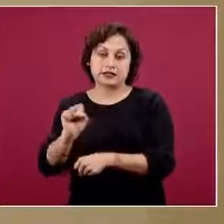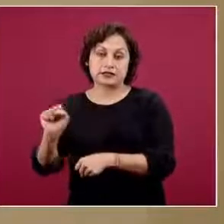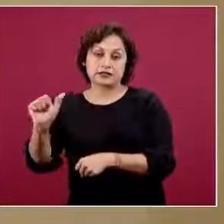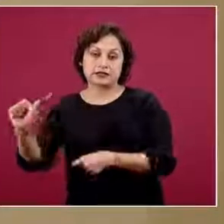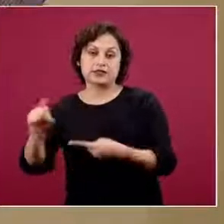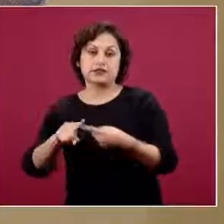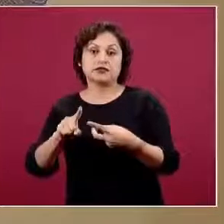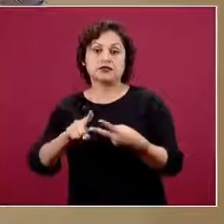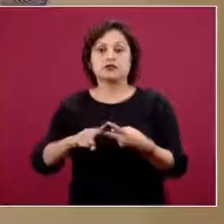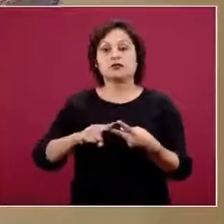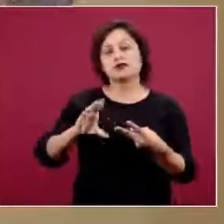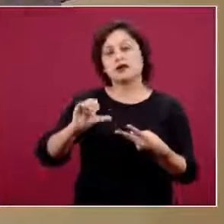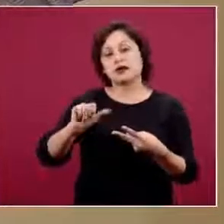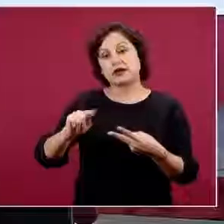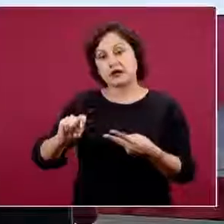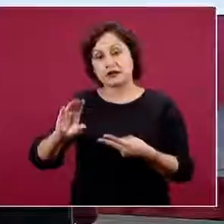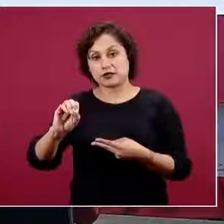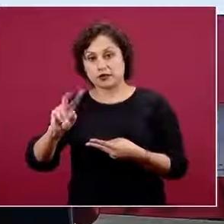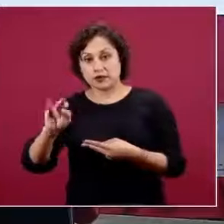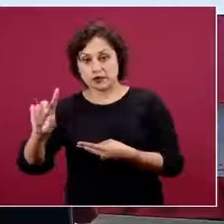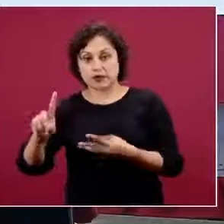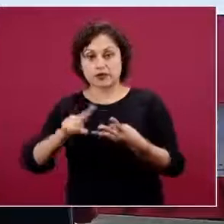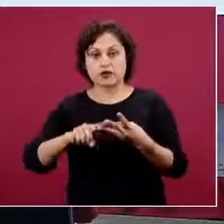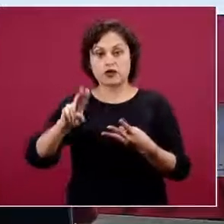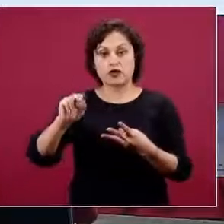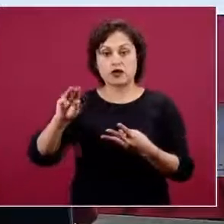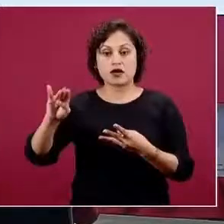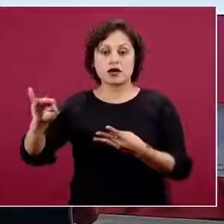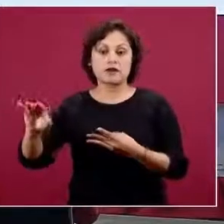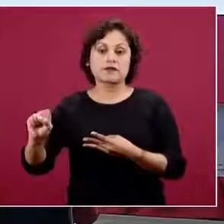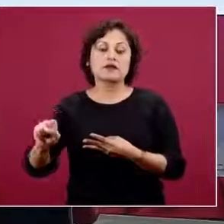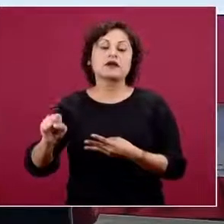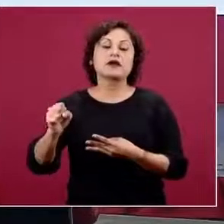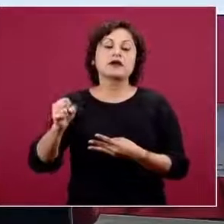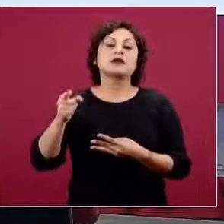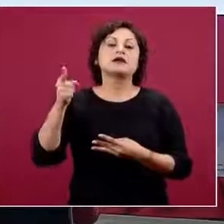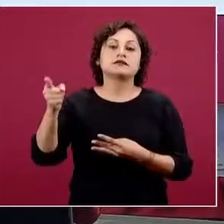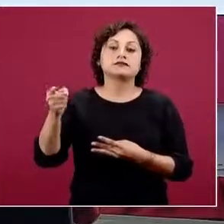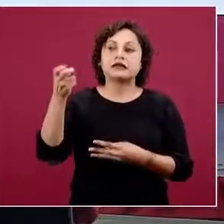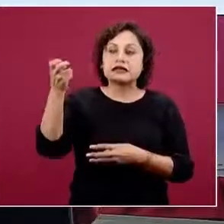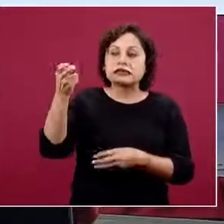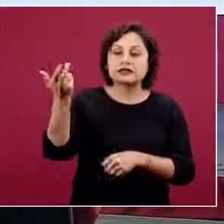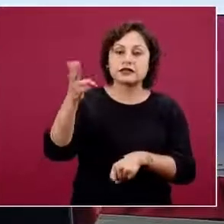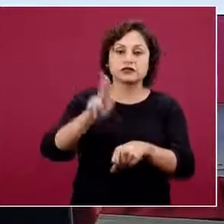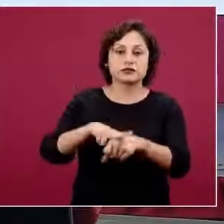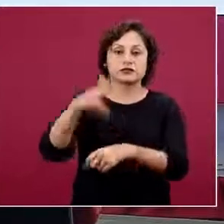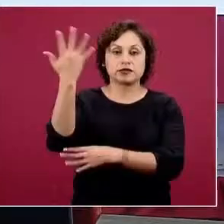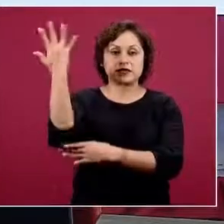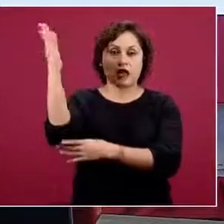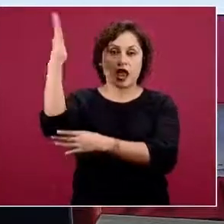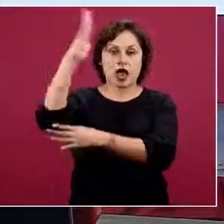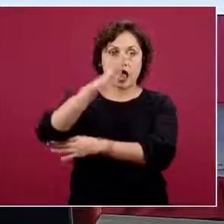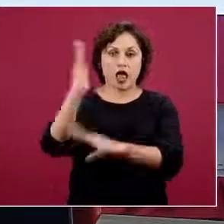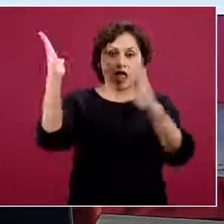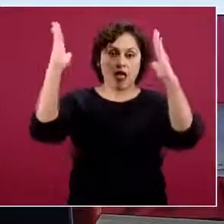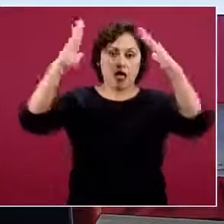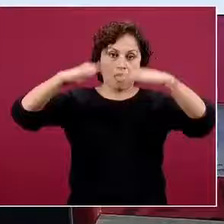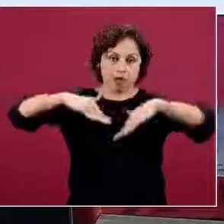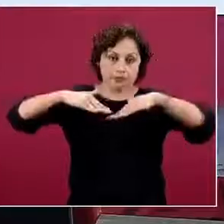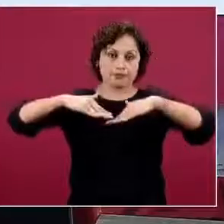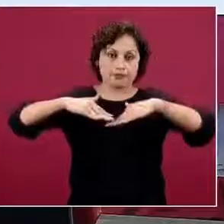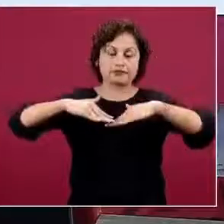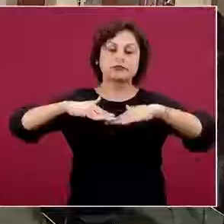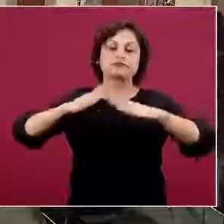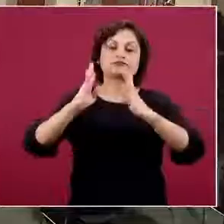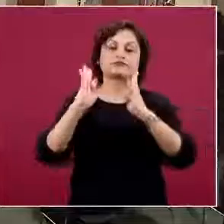una UNEM, 3 centros de salud, que uno de los centros de salud justamente fue uno que le cayó un árbol y destruyó la barda perimetral, pero el